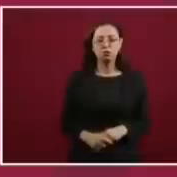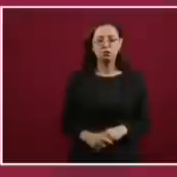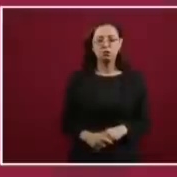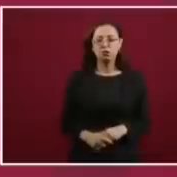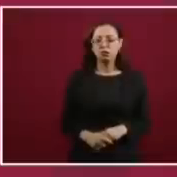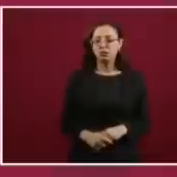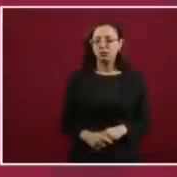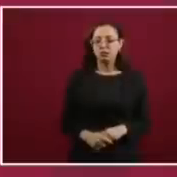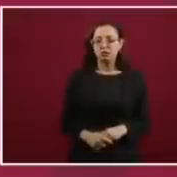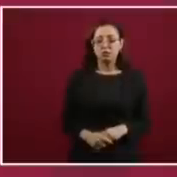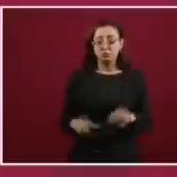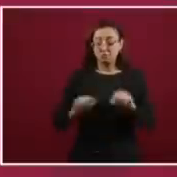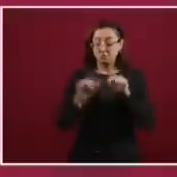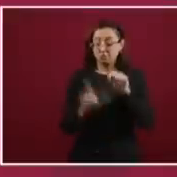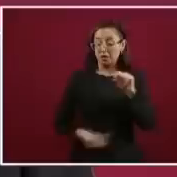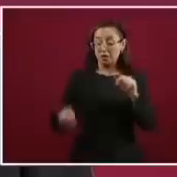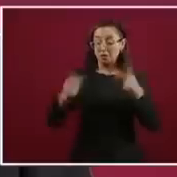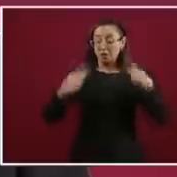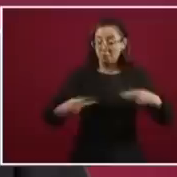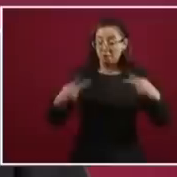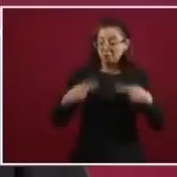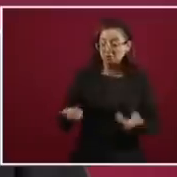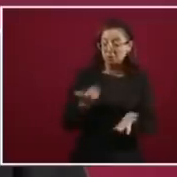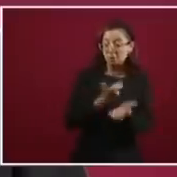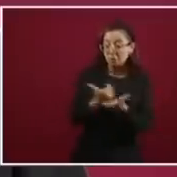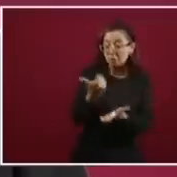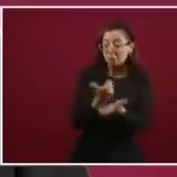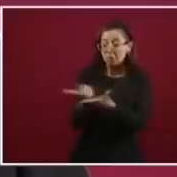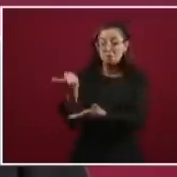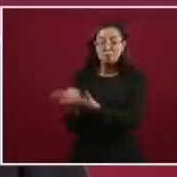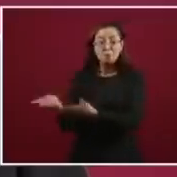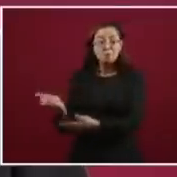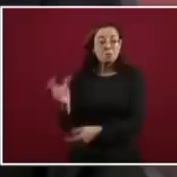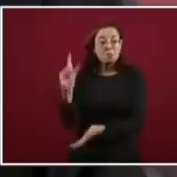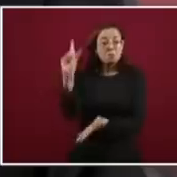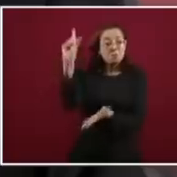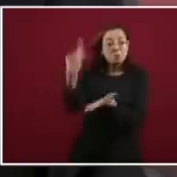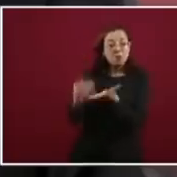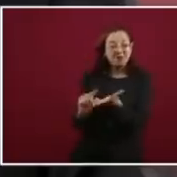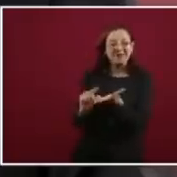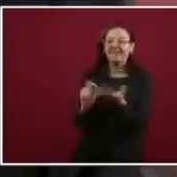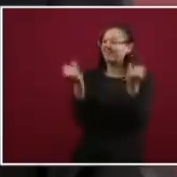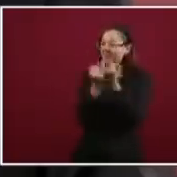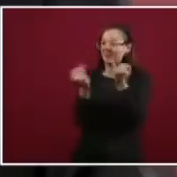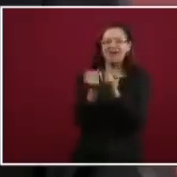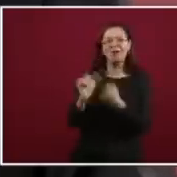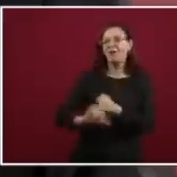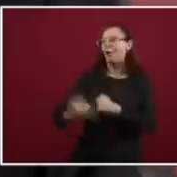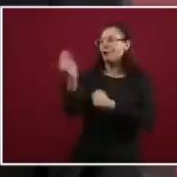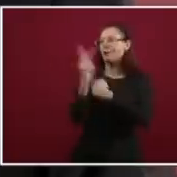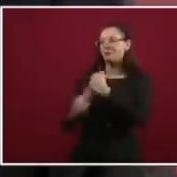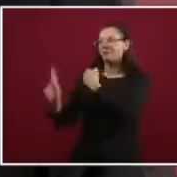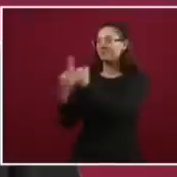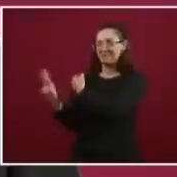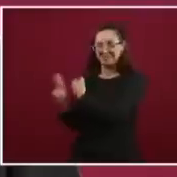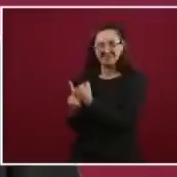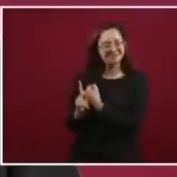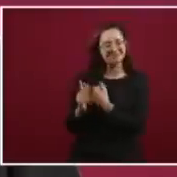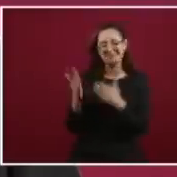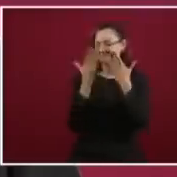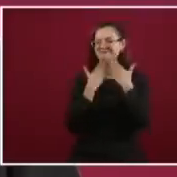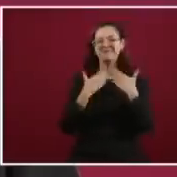los salarios en méxico los más bajos del mundo de los más bajos del mundo